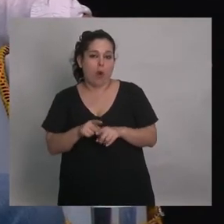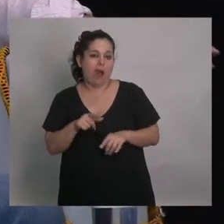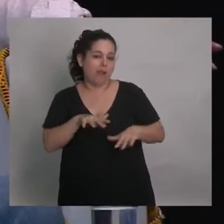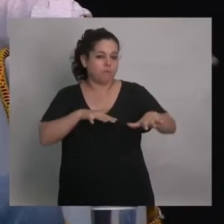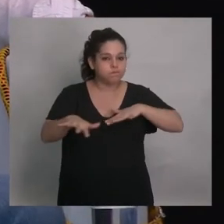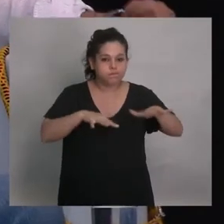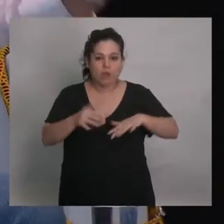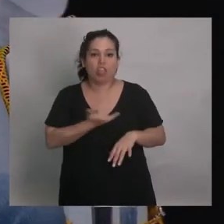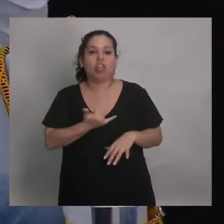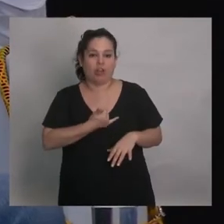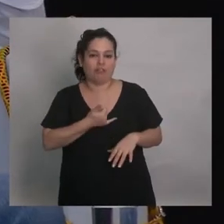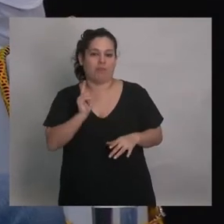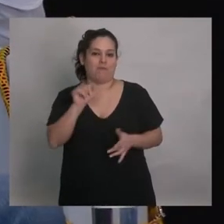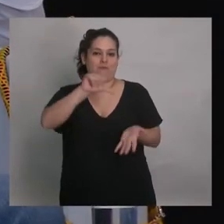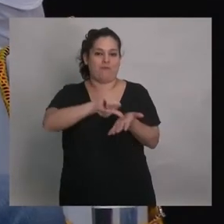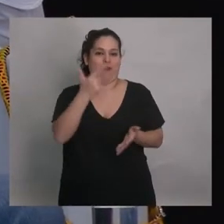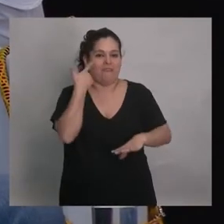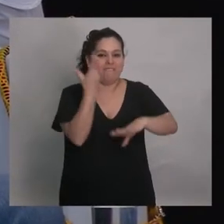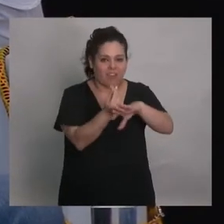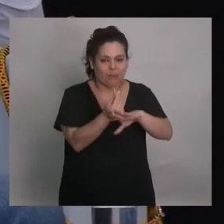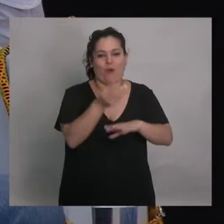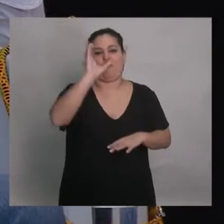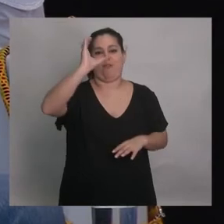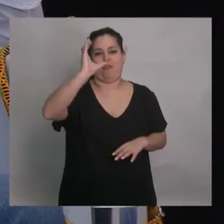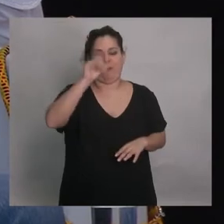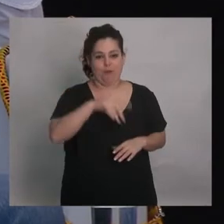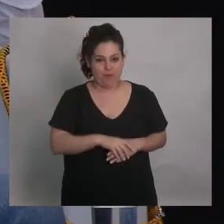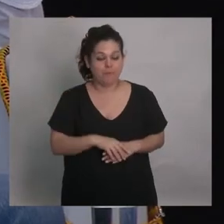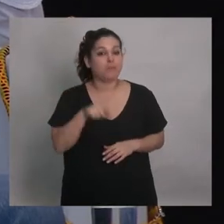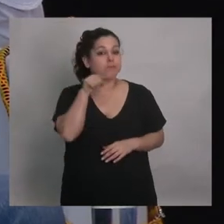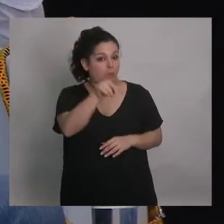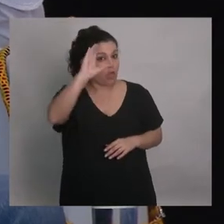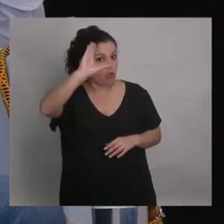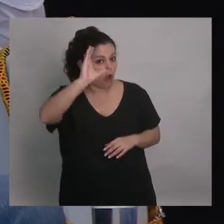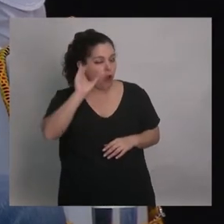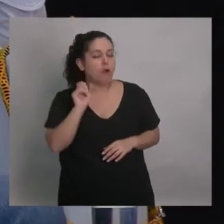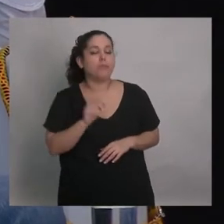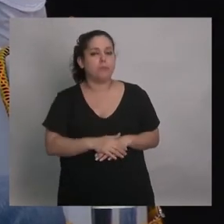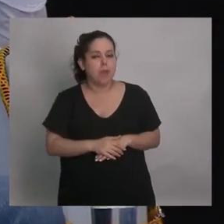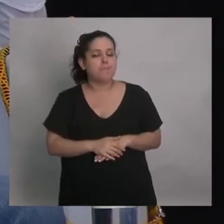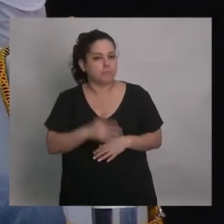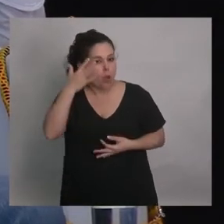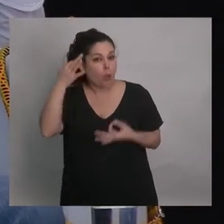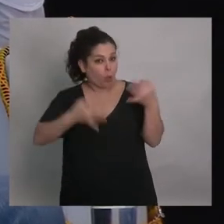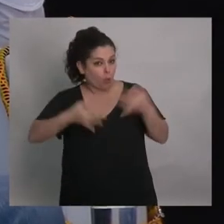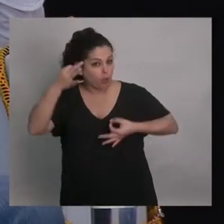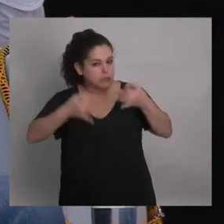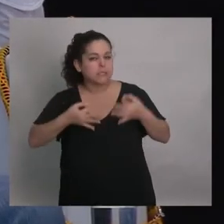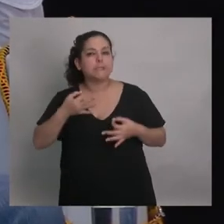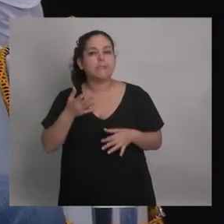en colombia y justicia ha sido es